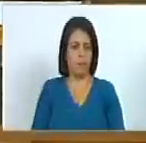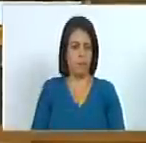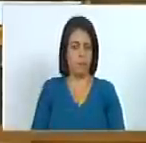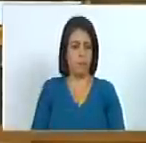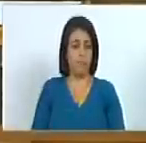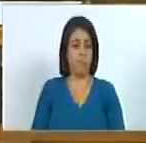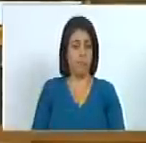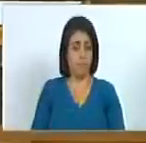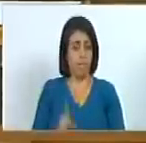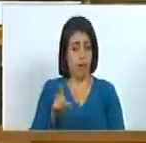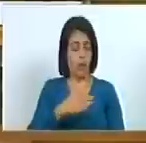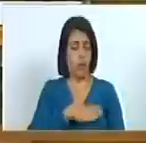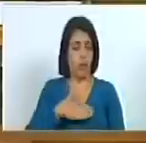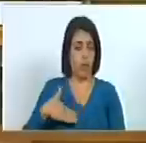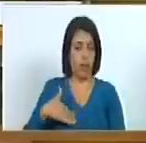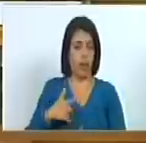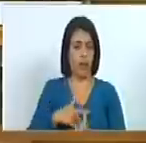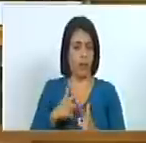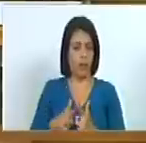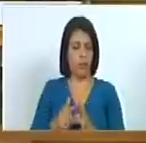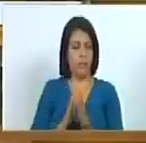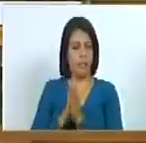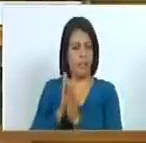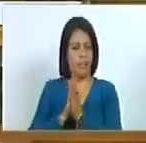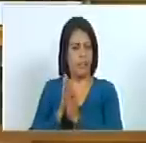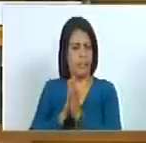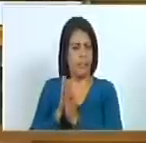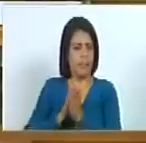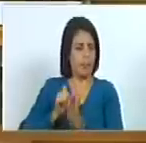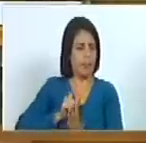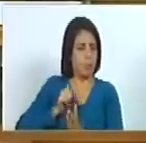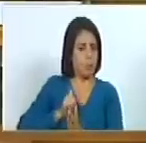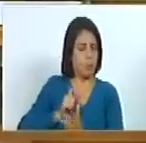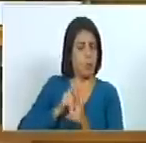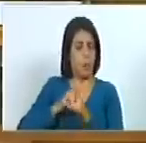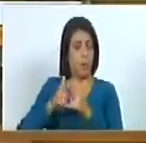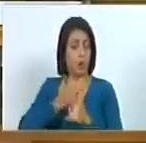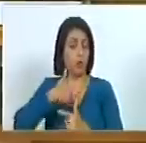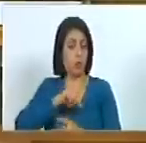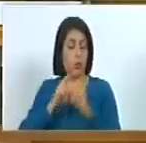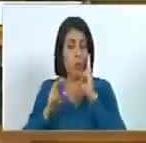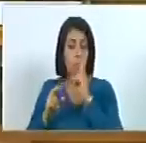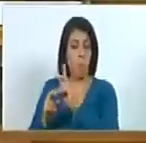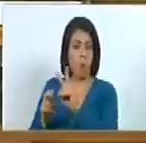Eso era lo que ellos querían, por eso se frotaban las manos. Pero vamos a ver,